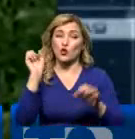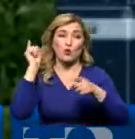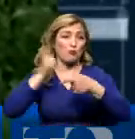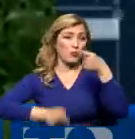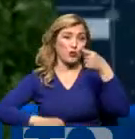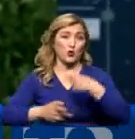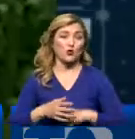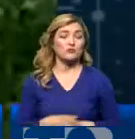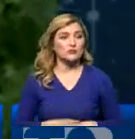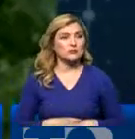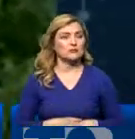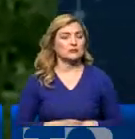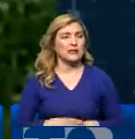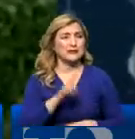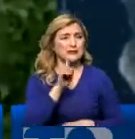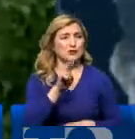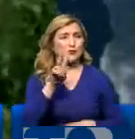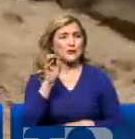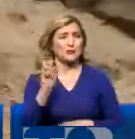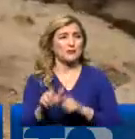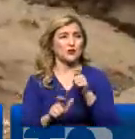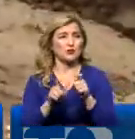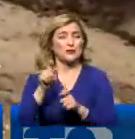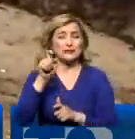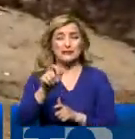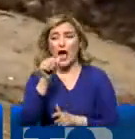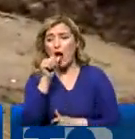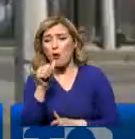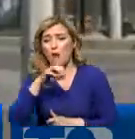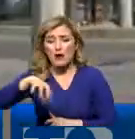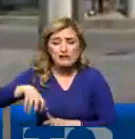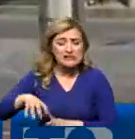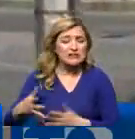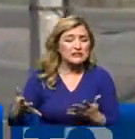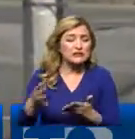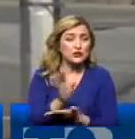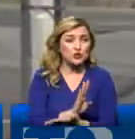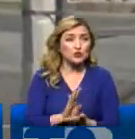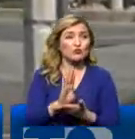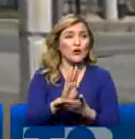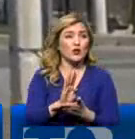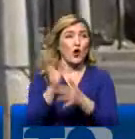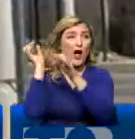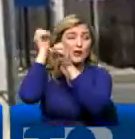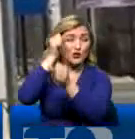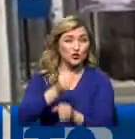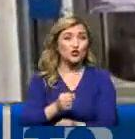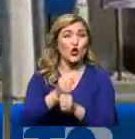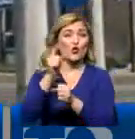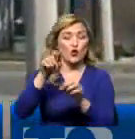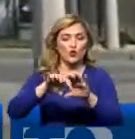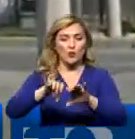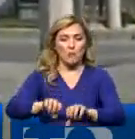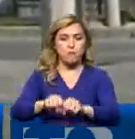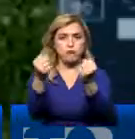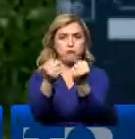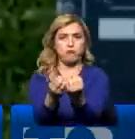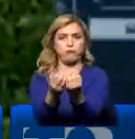Pero mientras más de 120 mil ciudadanos requieren agua potable, en el barrio Abdón Calderón de Manta esta tubería se